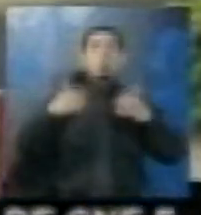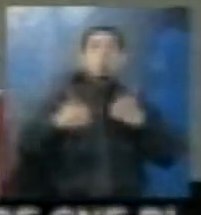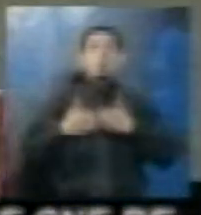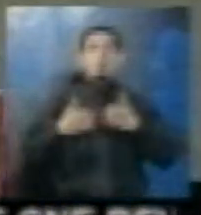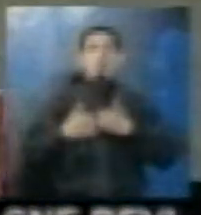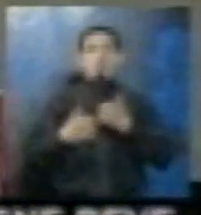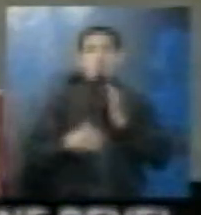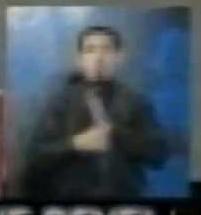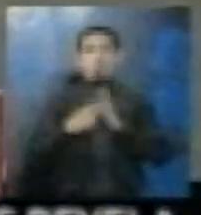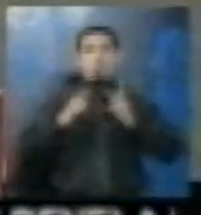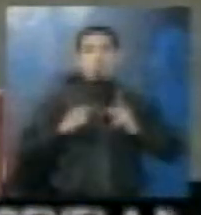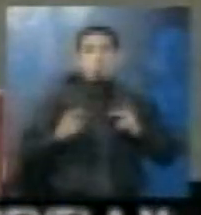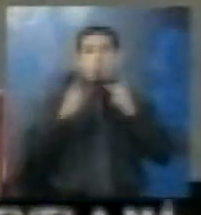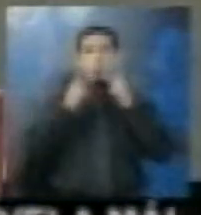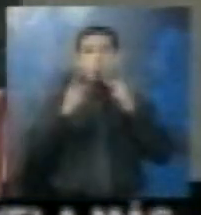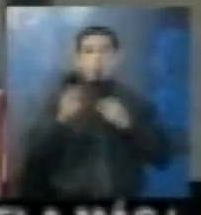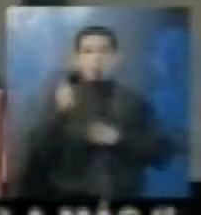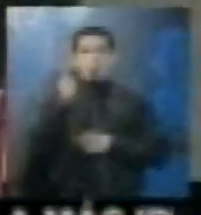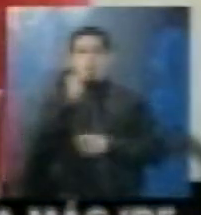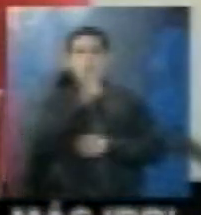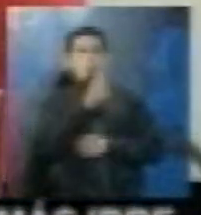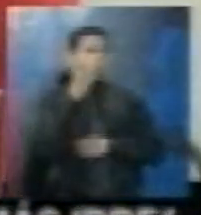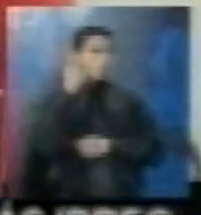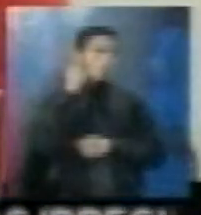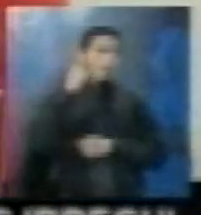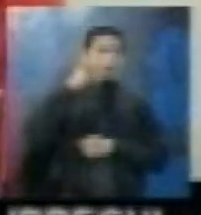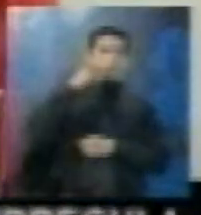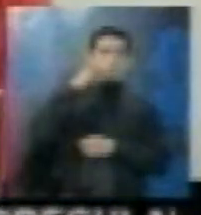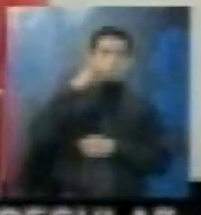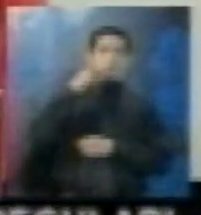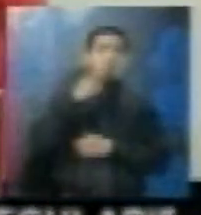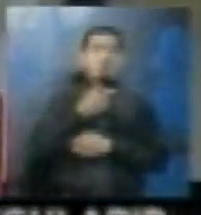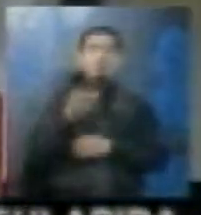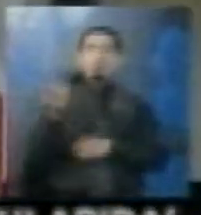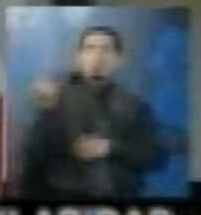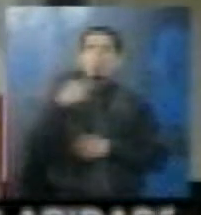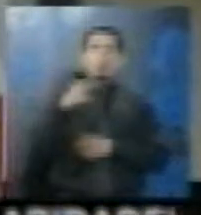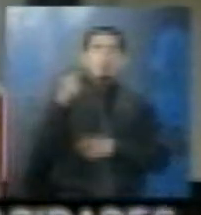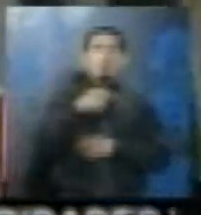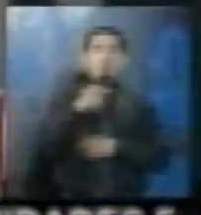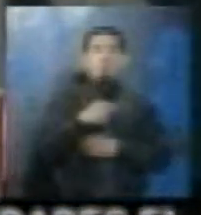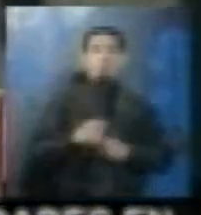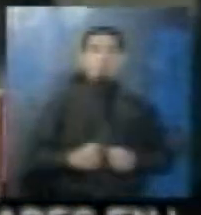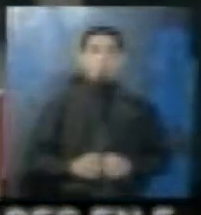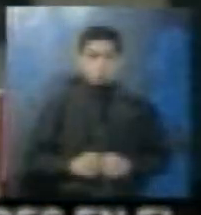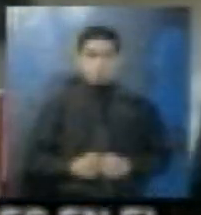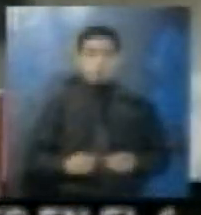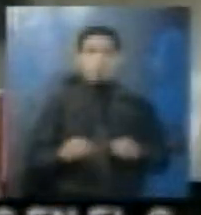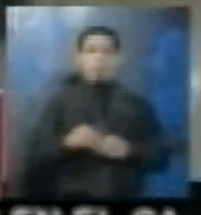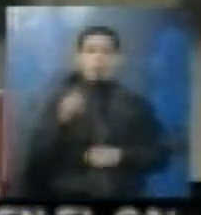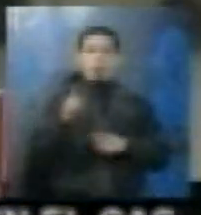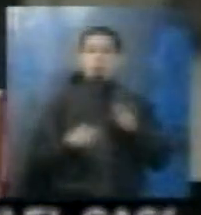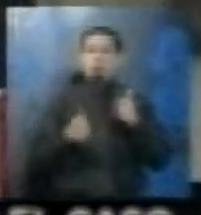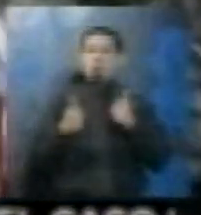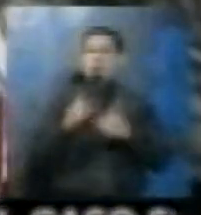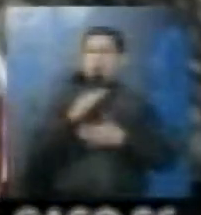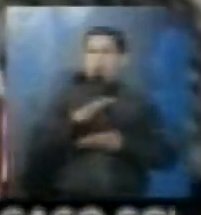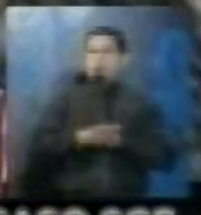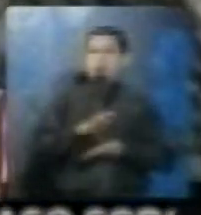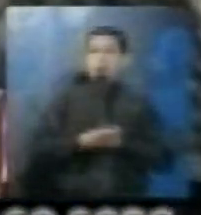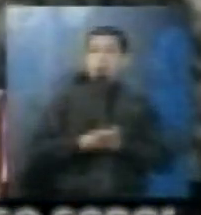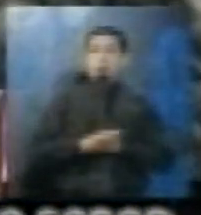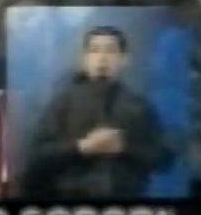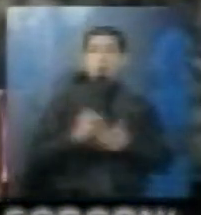Salud realiza la revisión, toma la temperatura y datos de quienes hacen su arribo. Para algunos la medida está bien y les da seguridad. Una